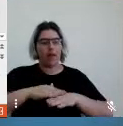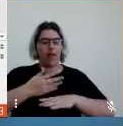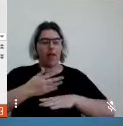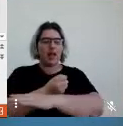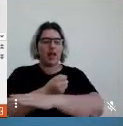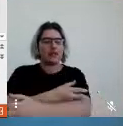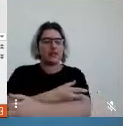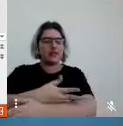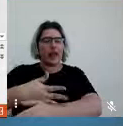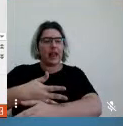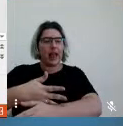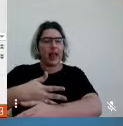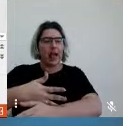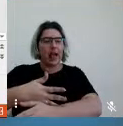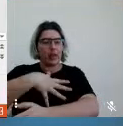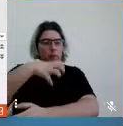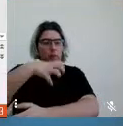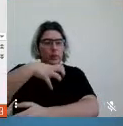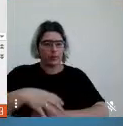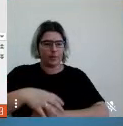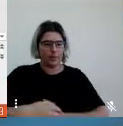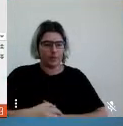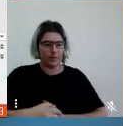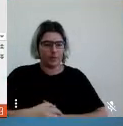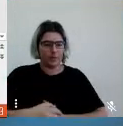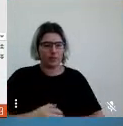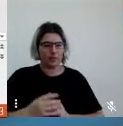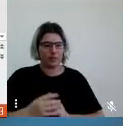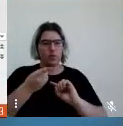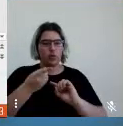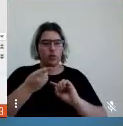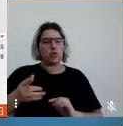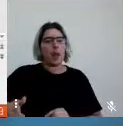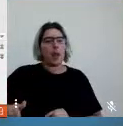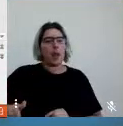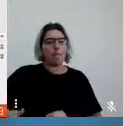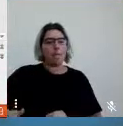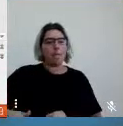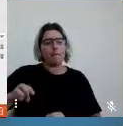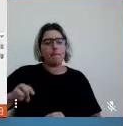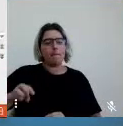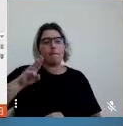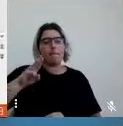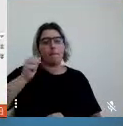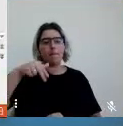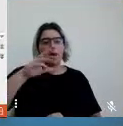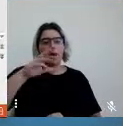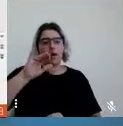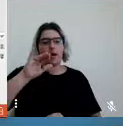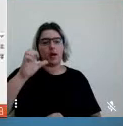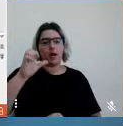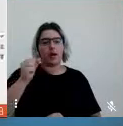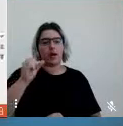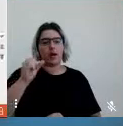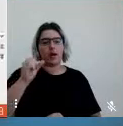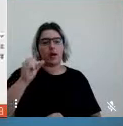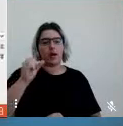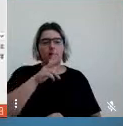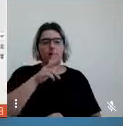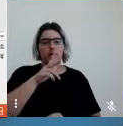Posteriormente, el alimento llega al páncreas y al hígado. Y aquí Cristina, las enzimas... perdona, Cristina, Sí, ¿no te están pasando las